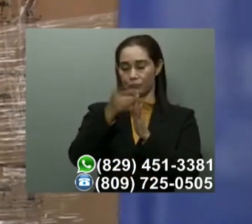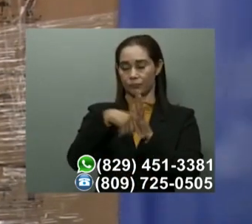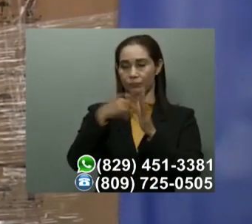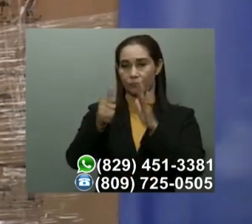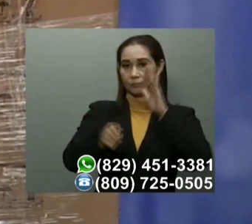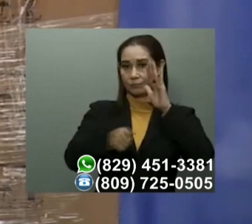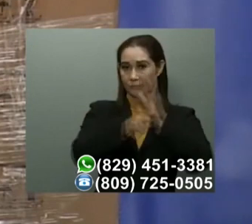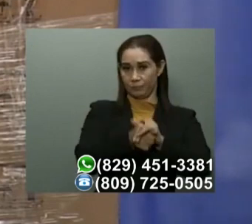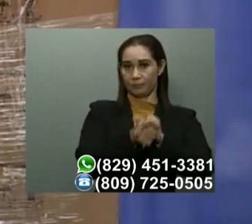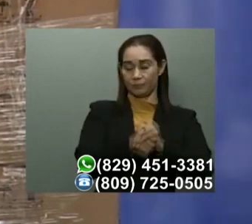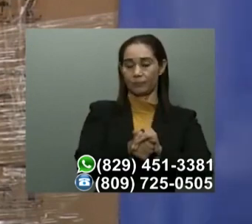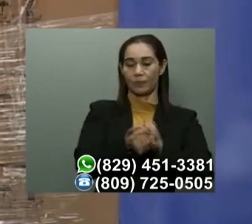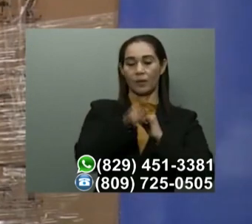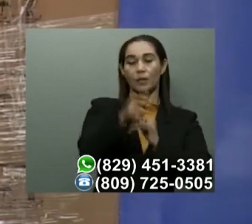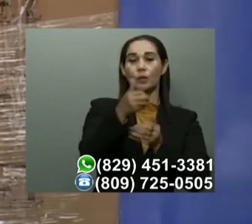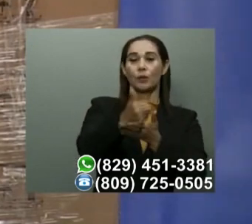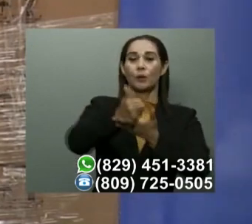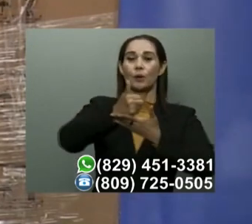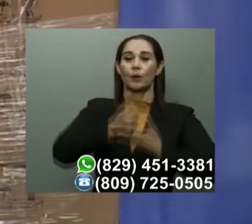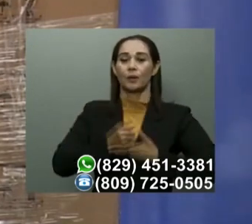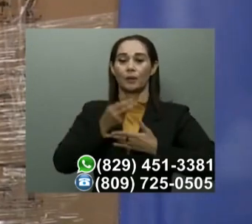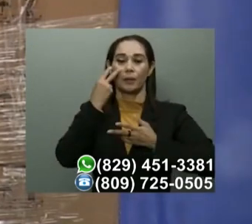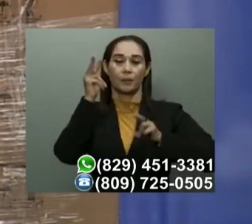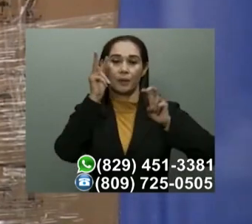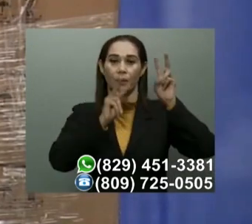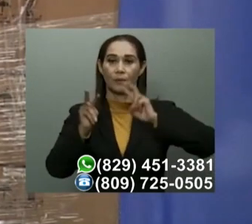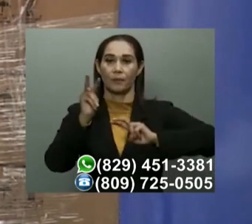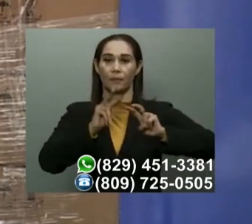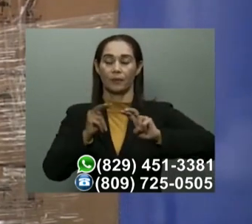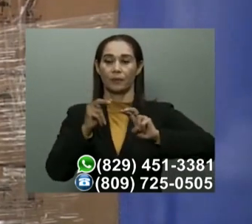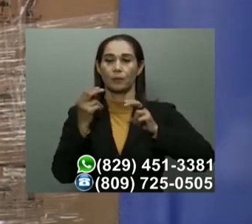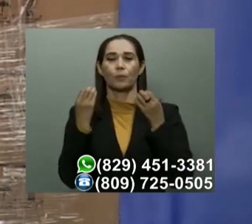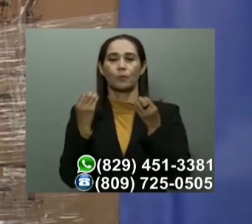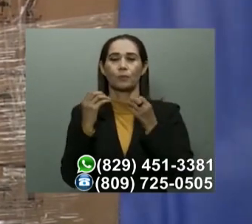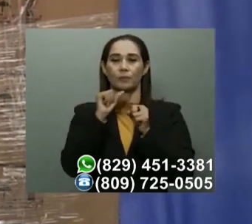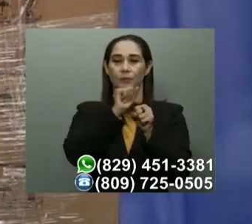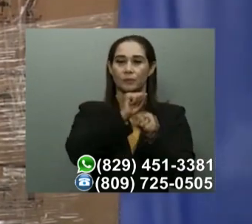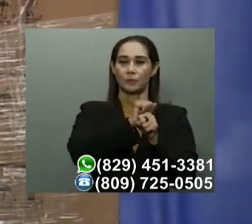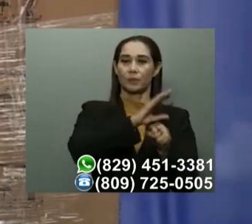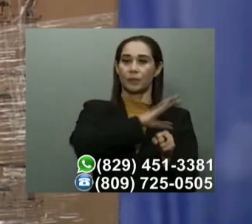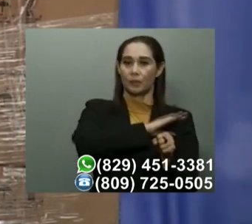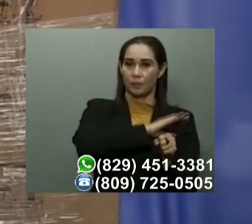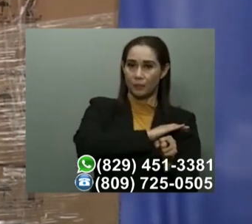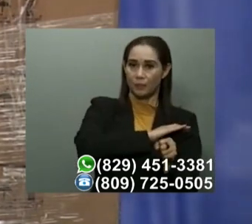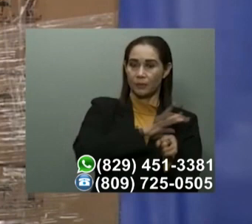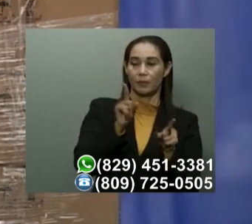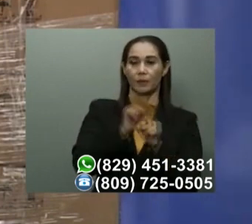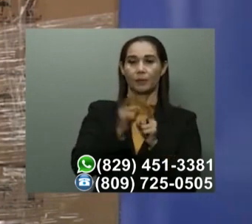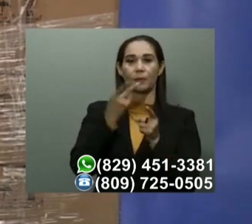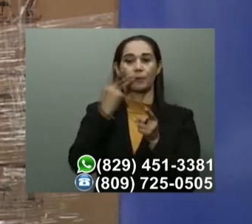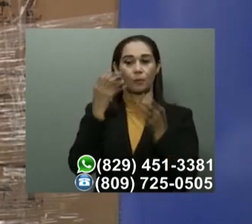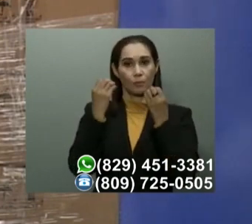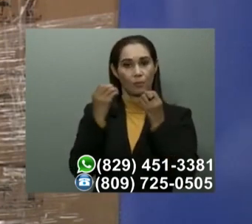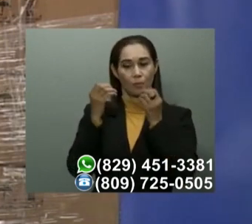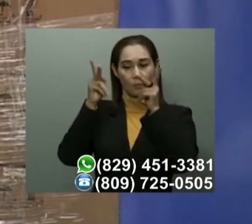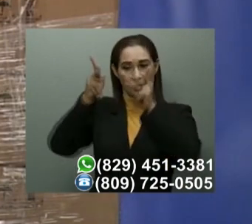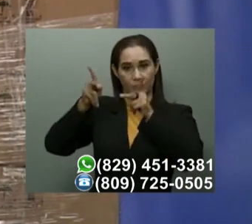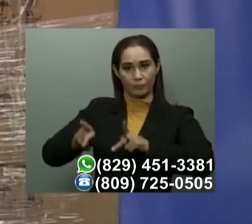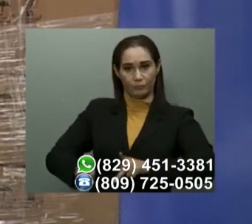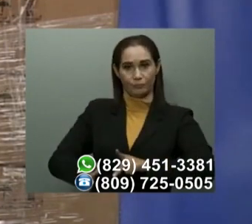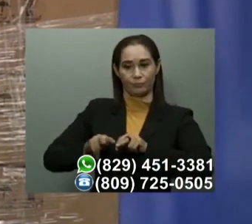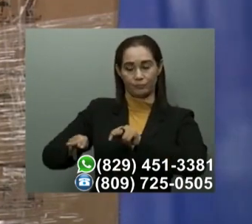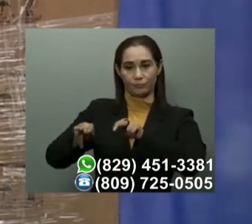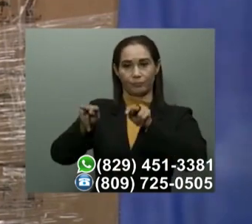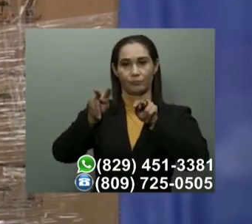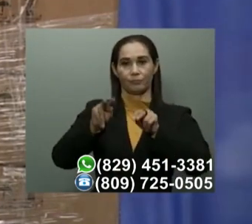para llevar un registro de la eficiencia y la efectividad de cada